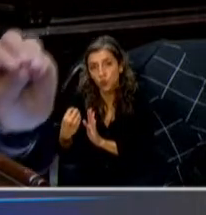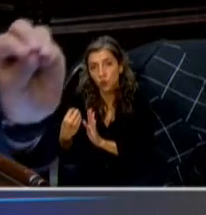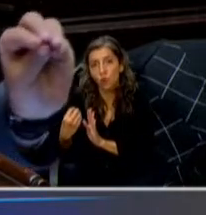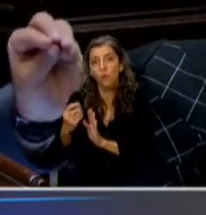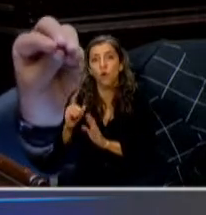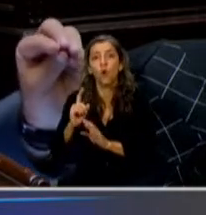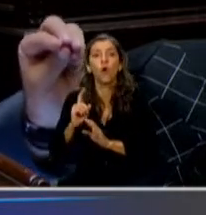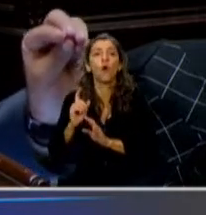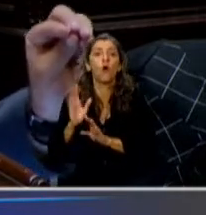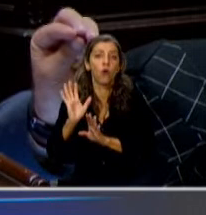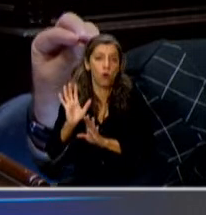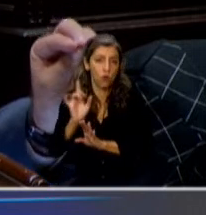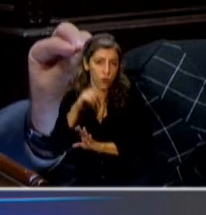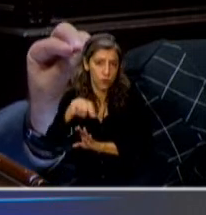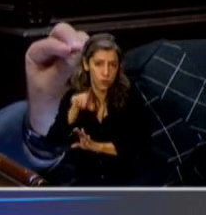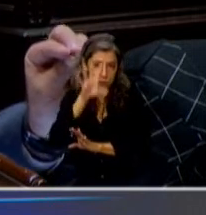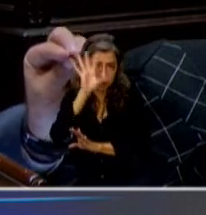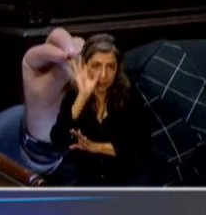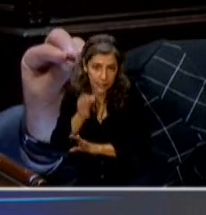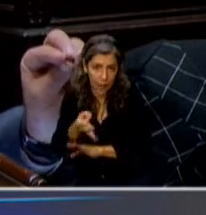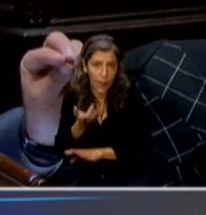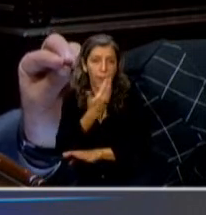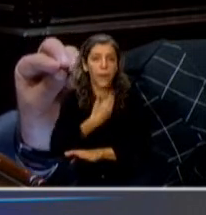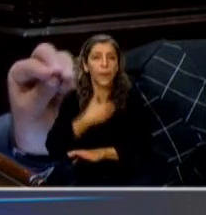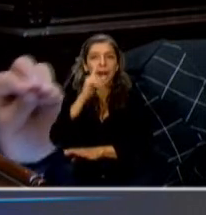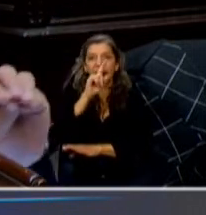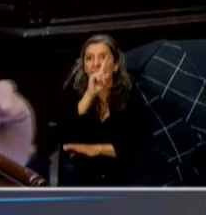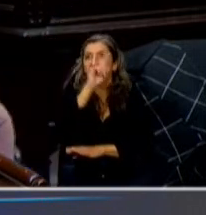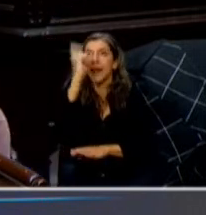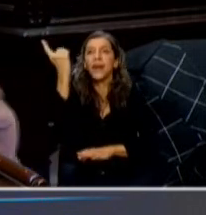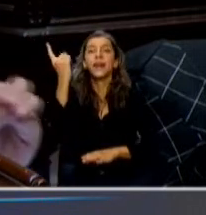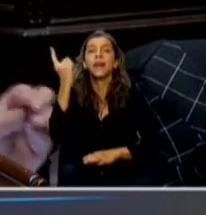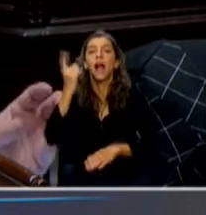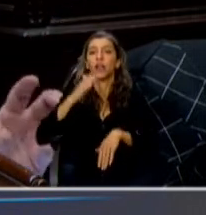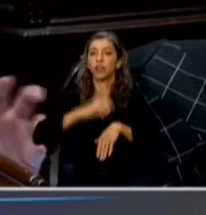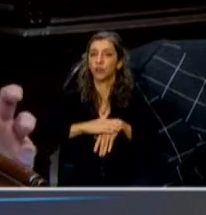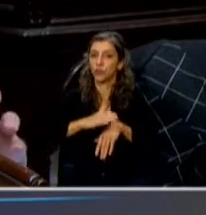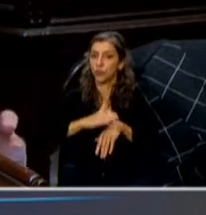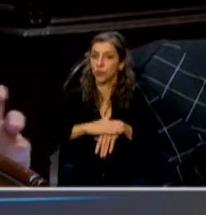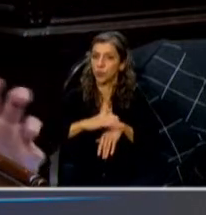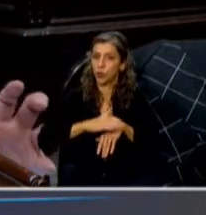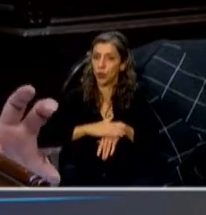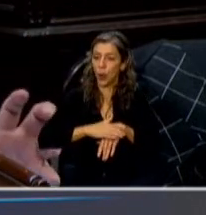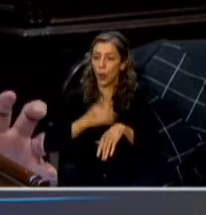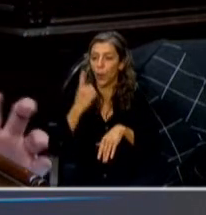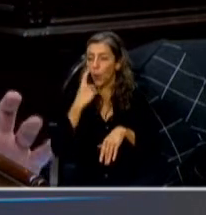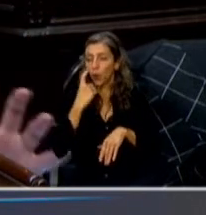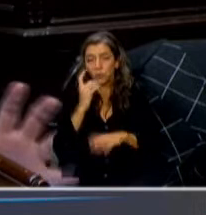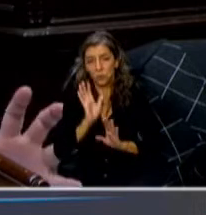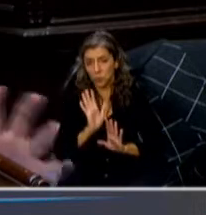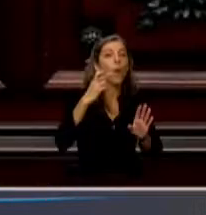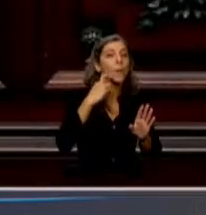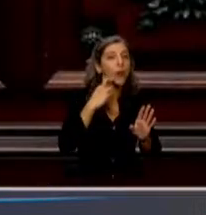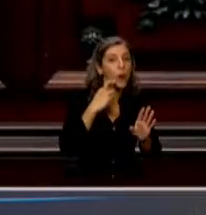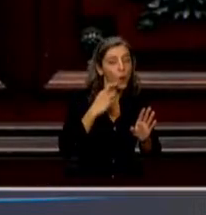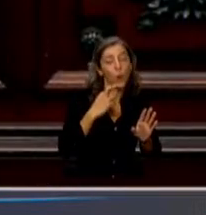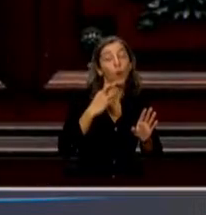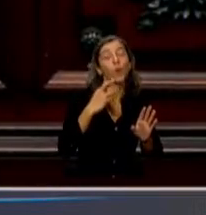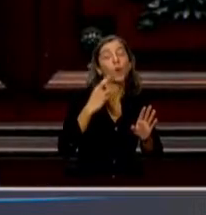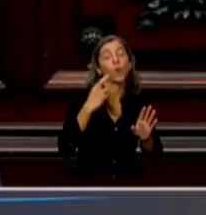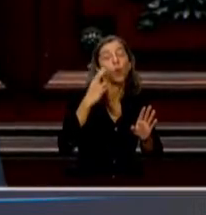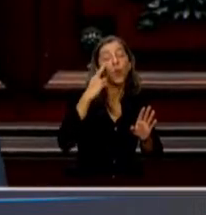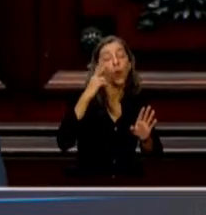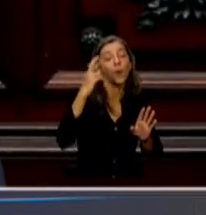con Agustín Rossi. No necesariamente con Eduardo de Pedro, por ejemplo. Bueno, hay tres candidatos que están sonando fuerte.